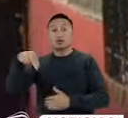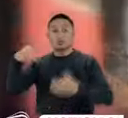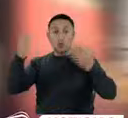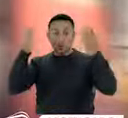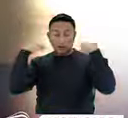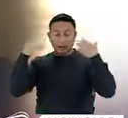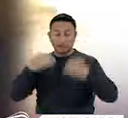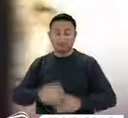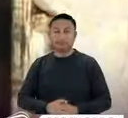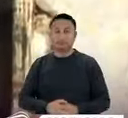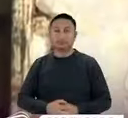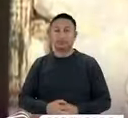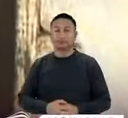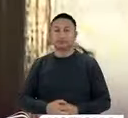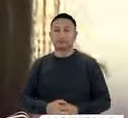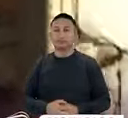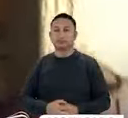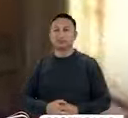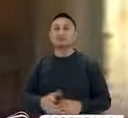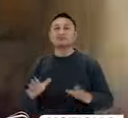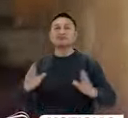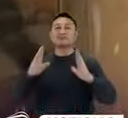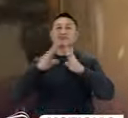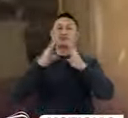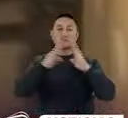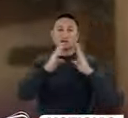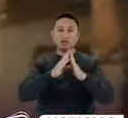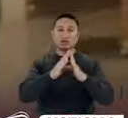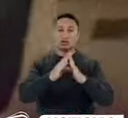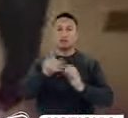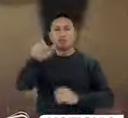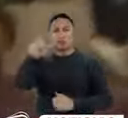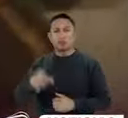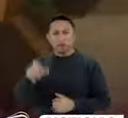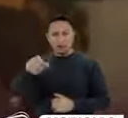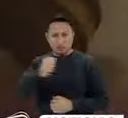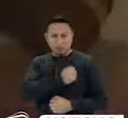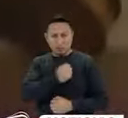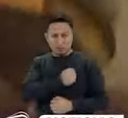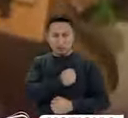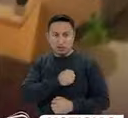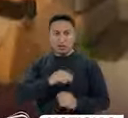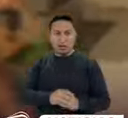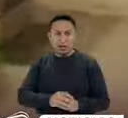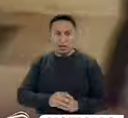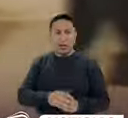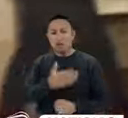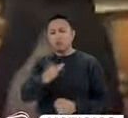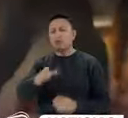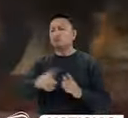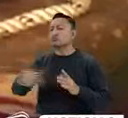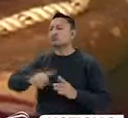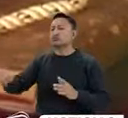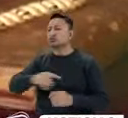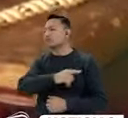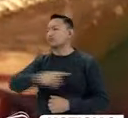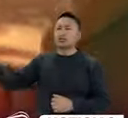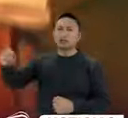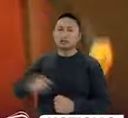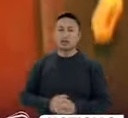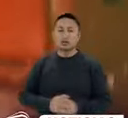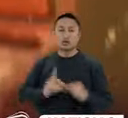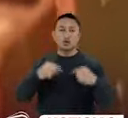de Guayaquil. Ubicaron casas cuyos propietarios habían sido desplazados a la fuerza por